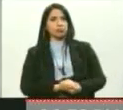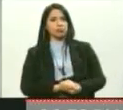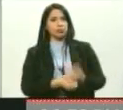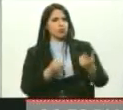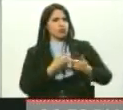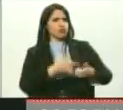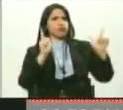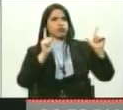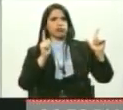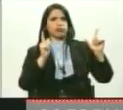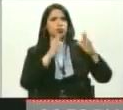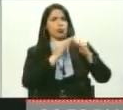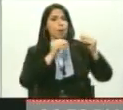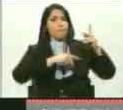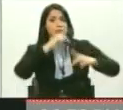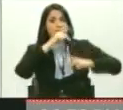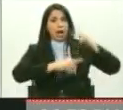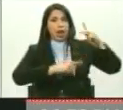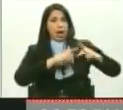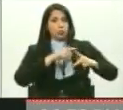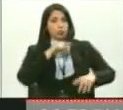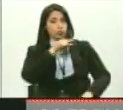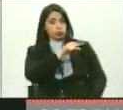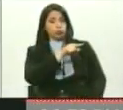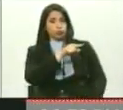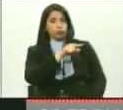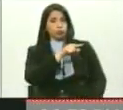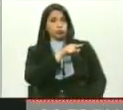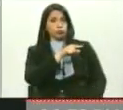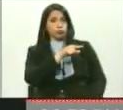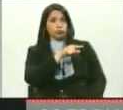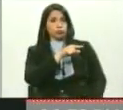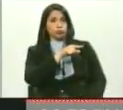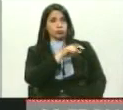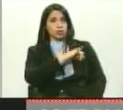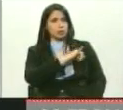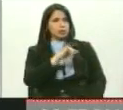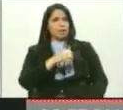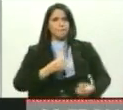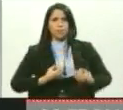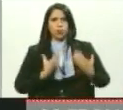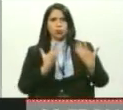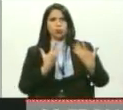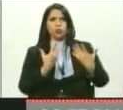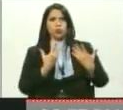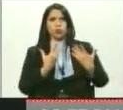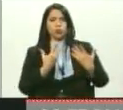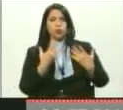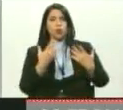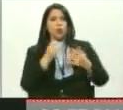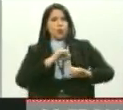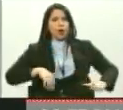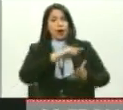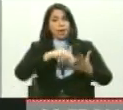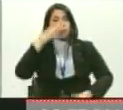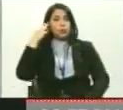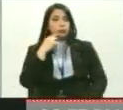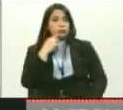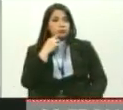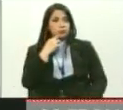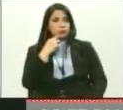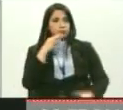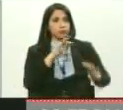activaron esos planes que usted así lo expresa, pues, que en la Fuerza Armada Nacional Bolivariana,